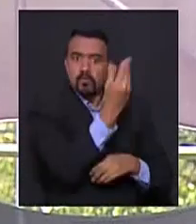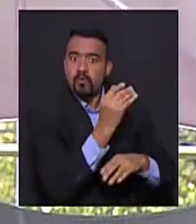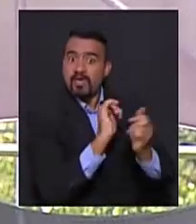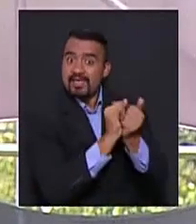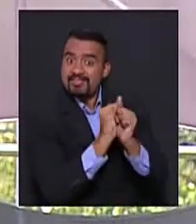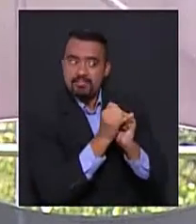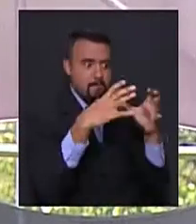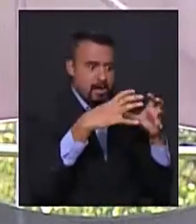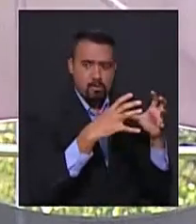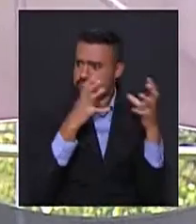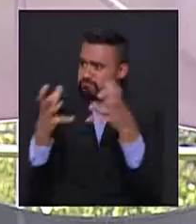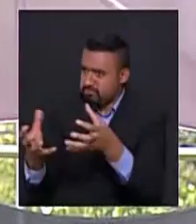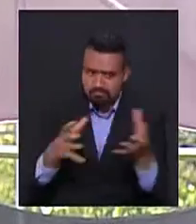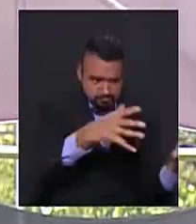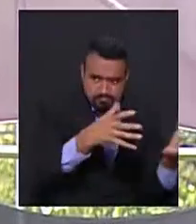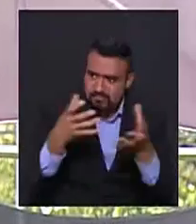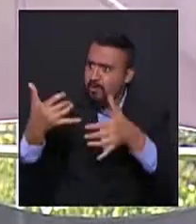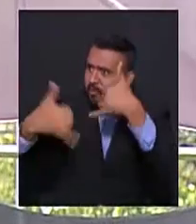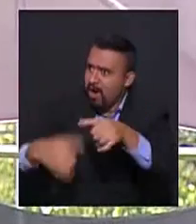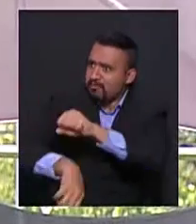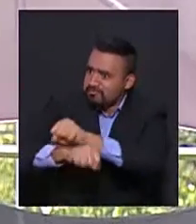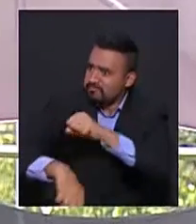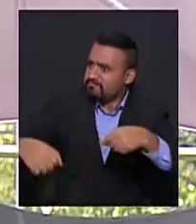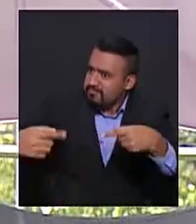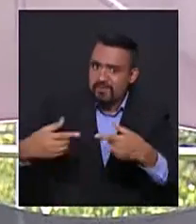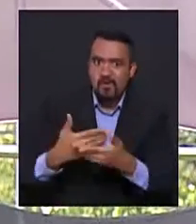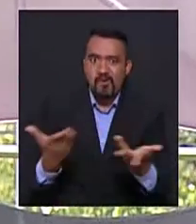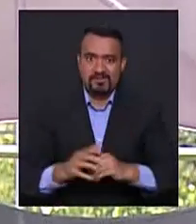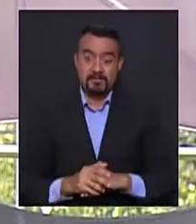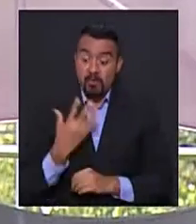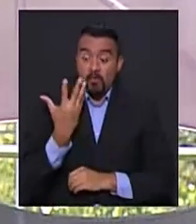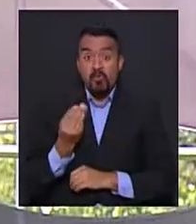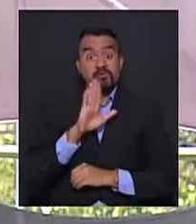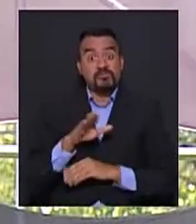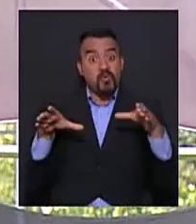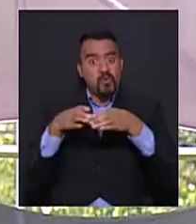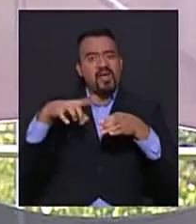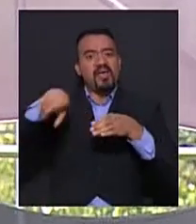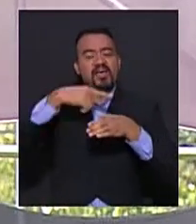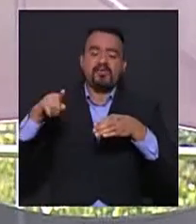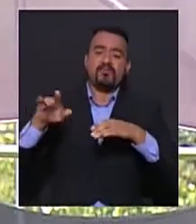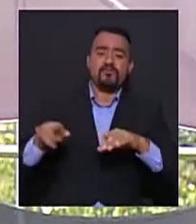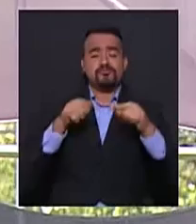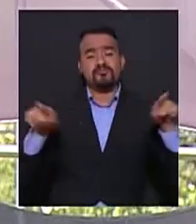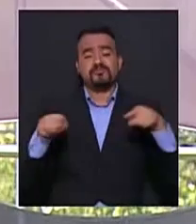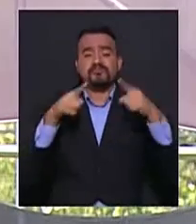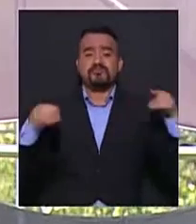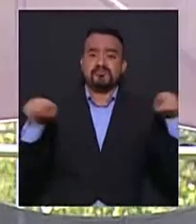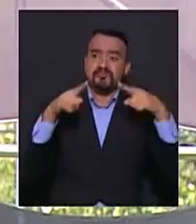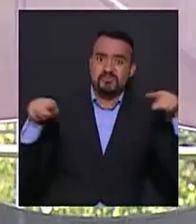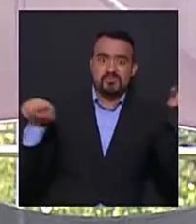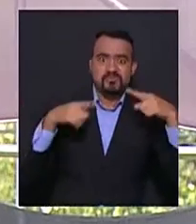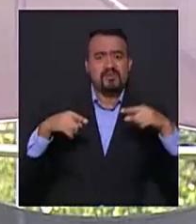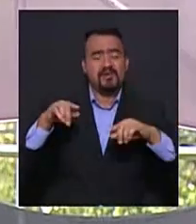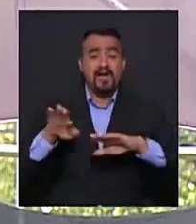Hablarles de la primera batuta que abrió puertas a la red de escuelas de música, reafirmando el poder del arte en la